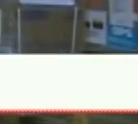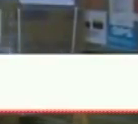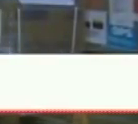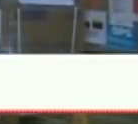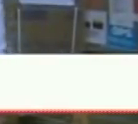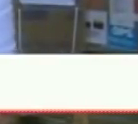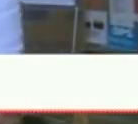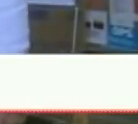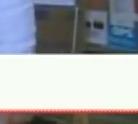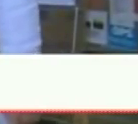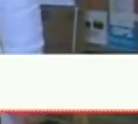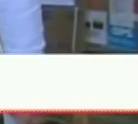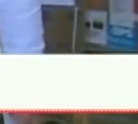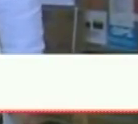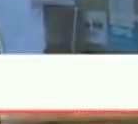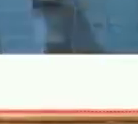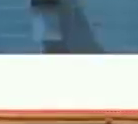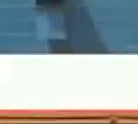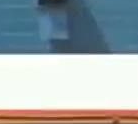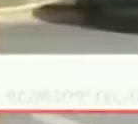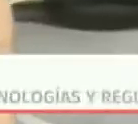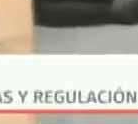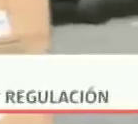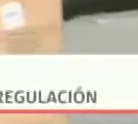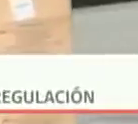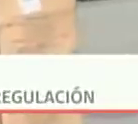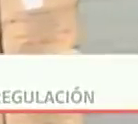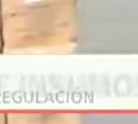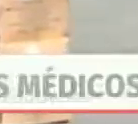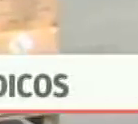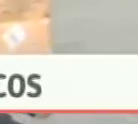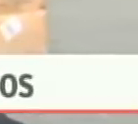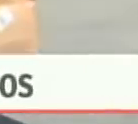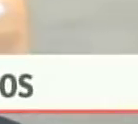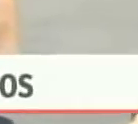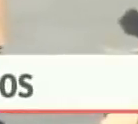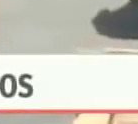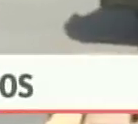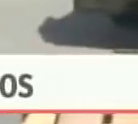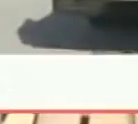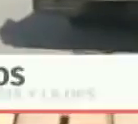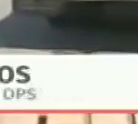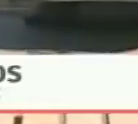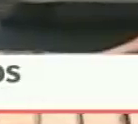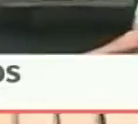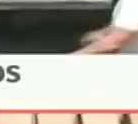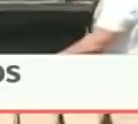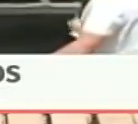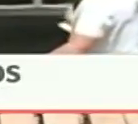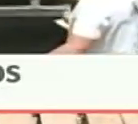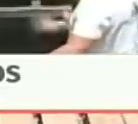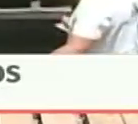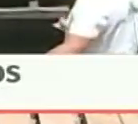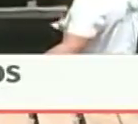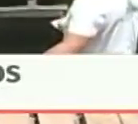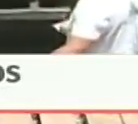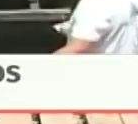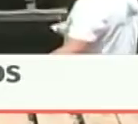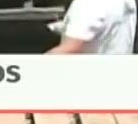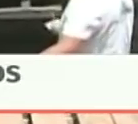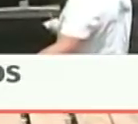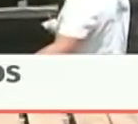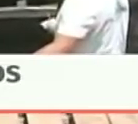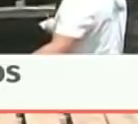como usted bien lo decía estamos recibiendo medicamentos de la federación rusa a través de la cooperación técnica derecho para american a la salud